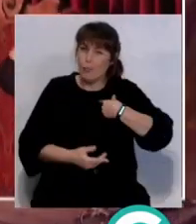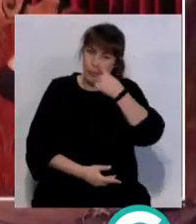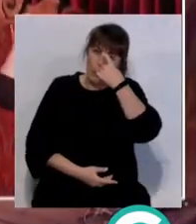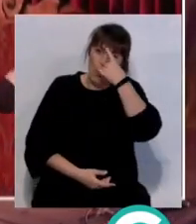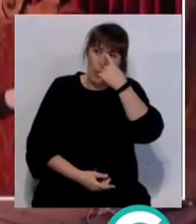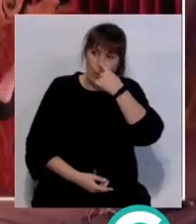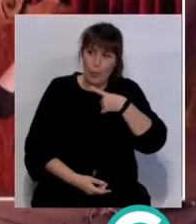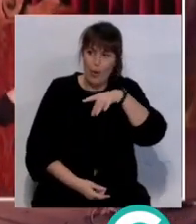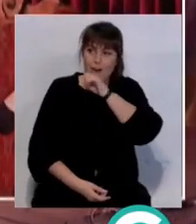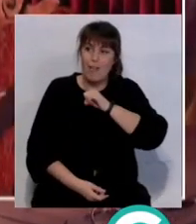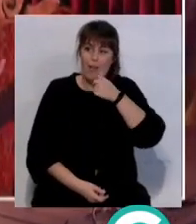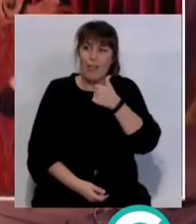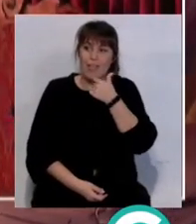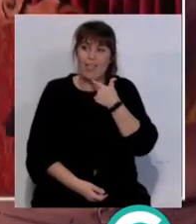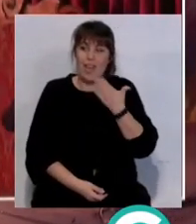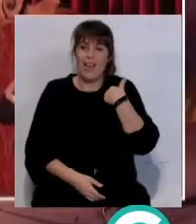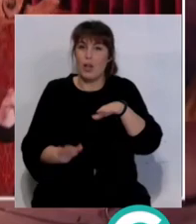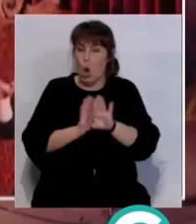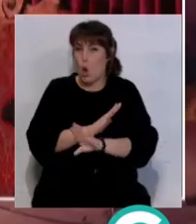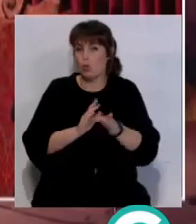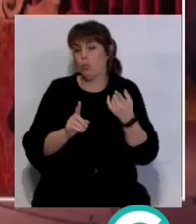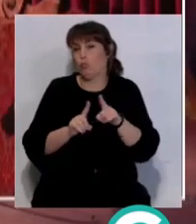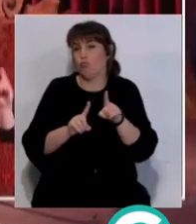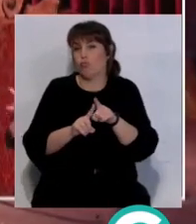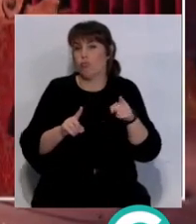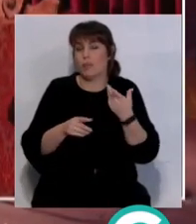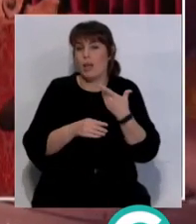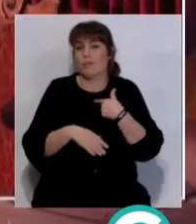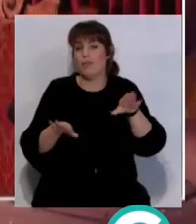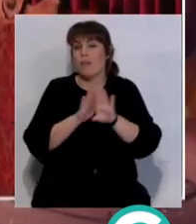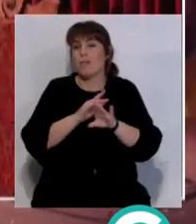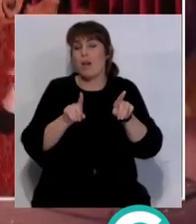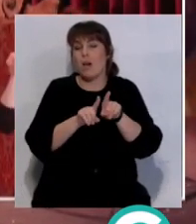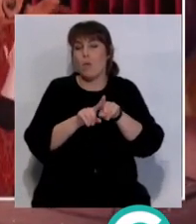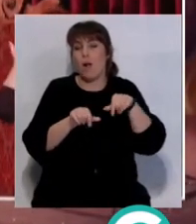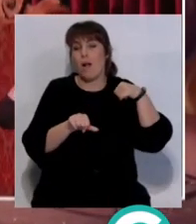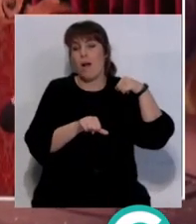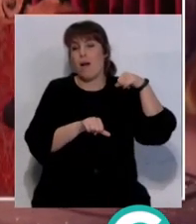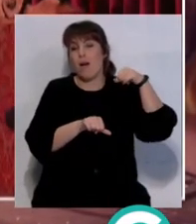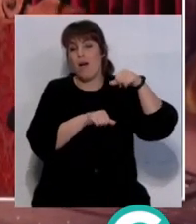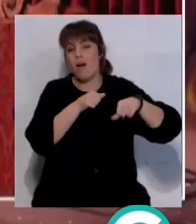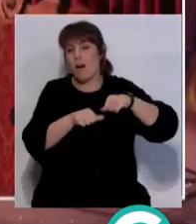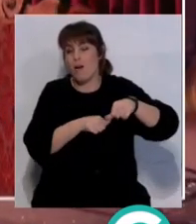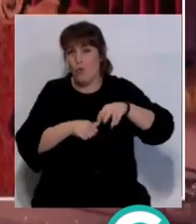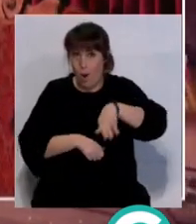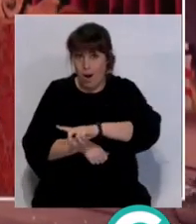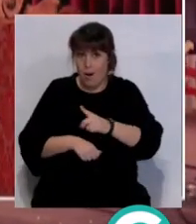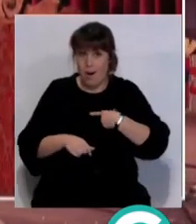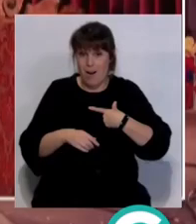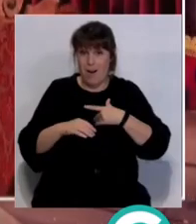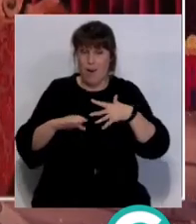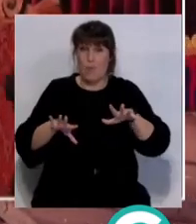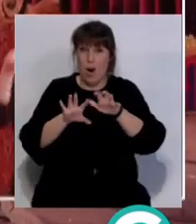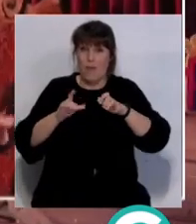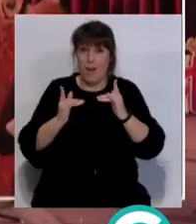aquella noche no fue una noche como otra cualquiera. En una cama mueble dormí con mi